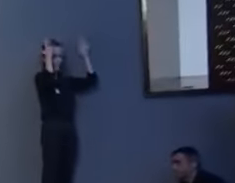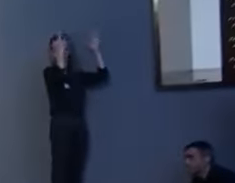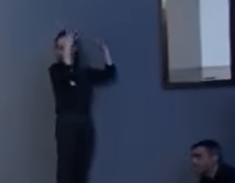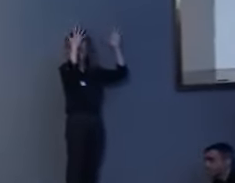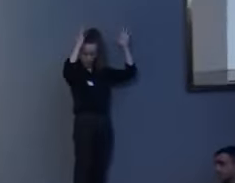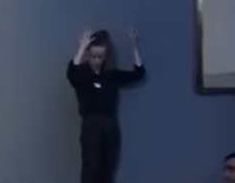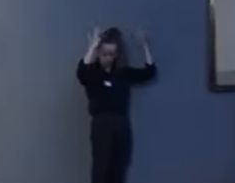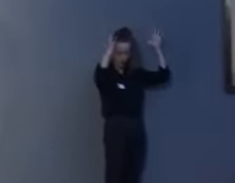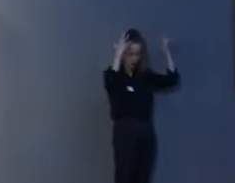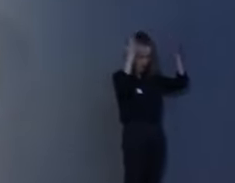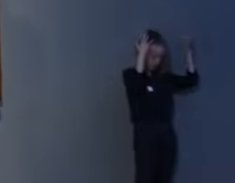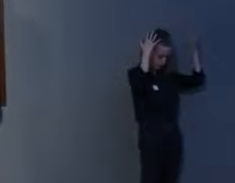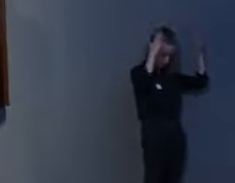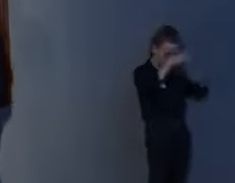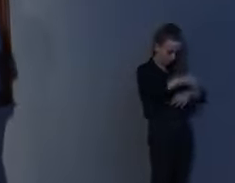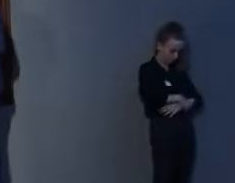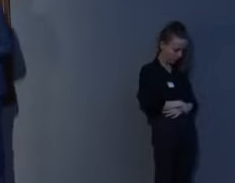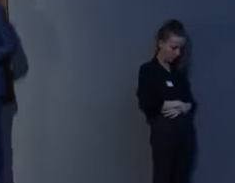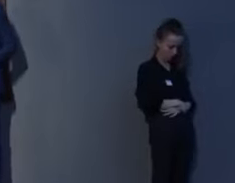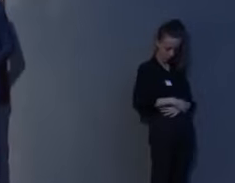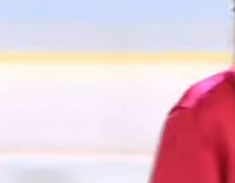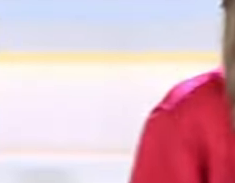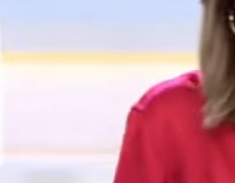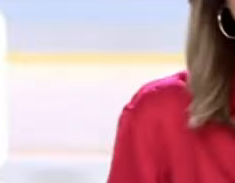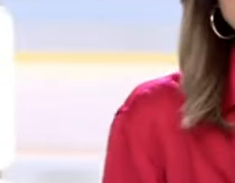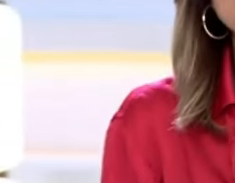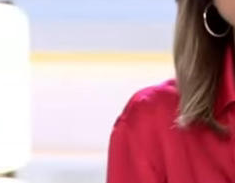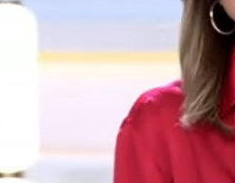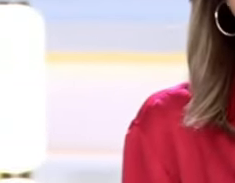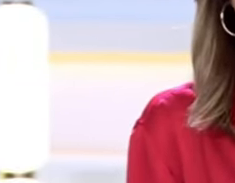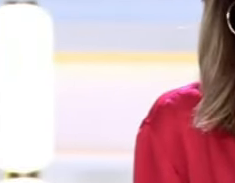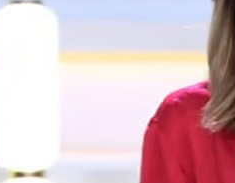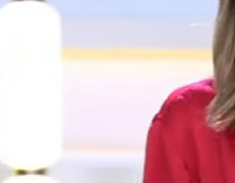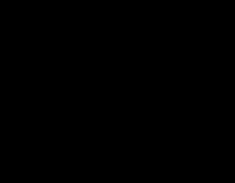ni desde el Ministerio de Consumo. Pues ahí está el mensaje de Facua, desde luego bien clarito.